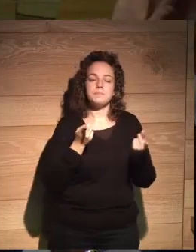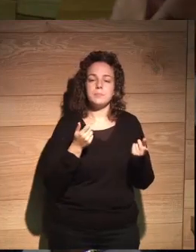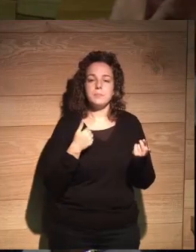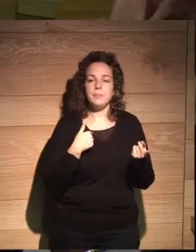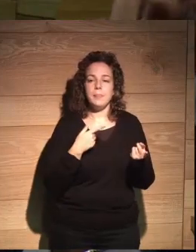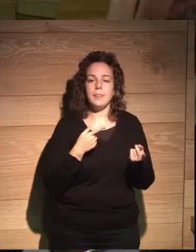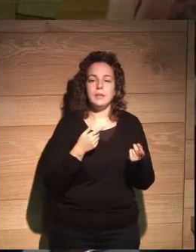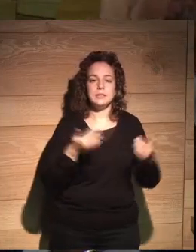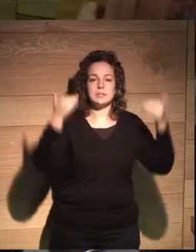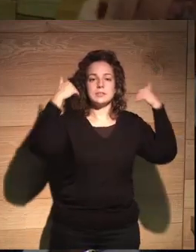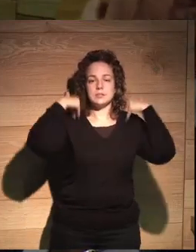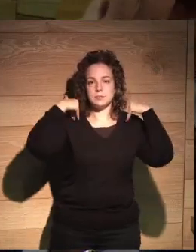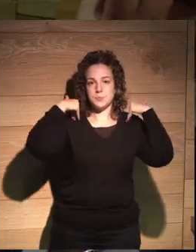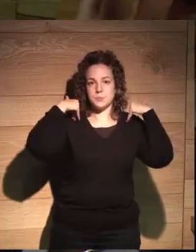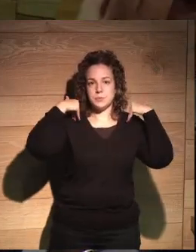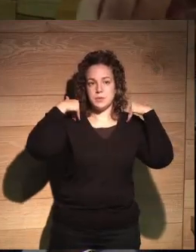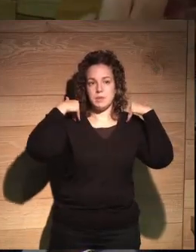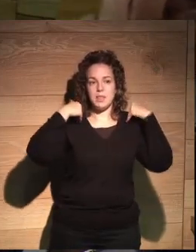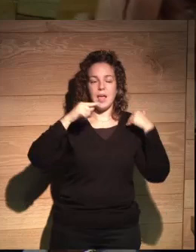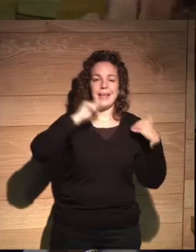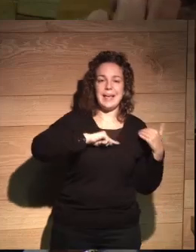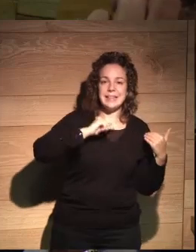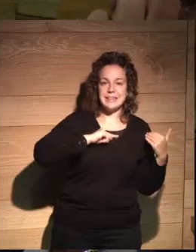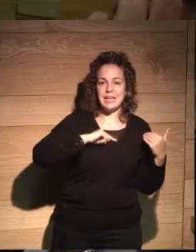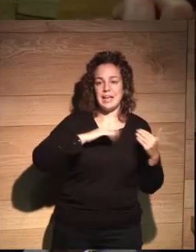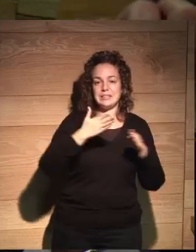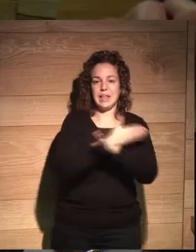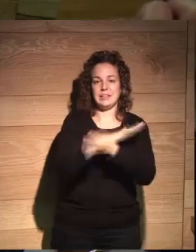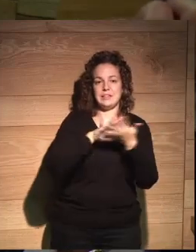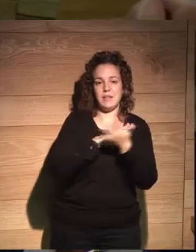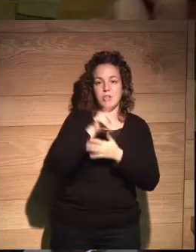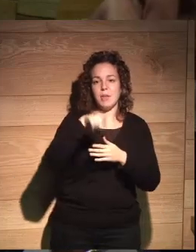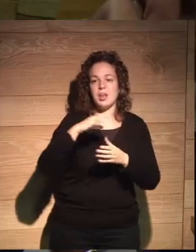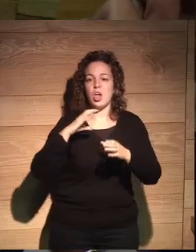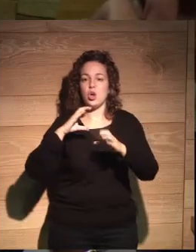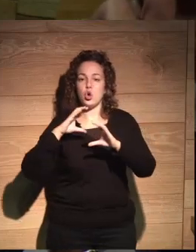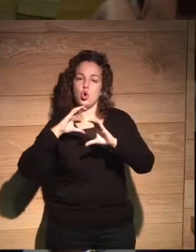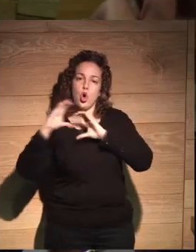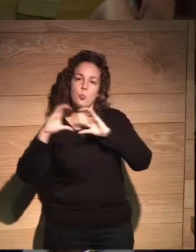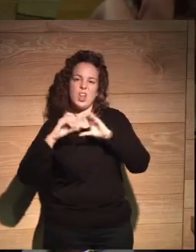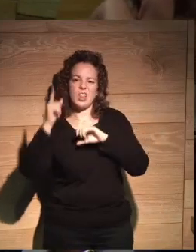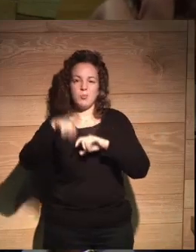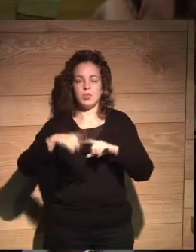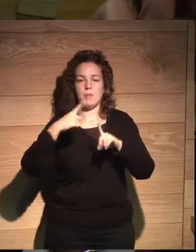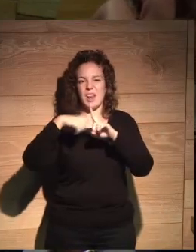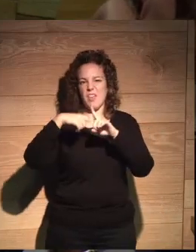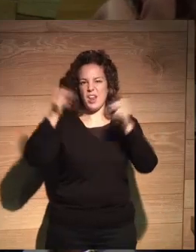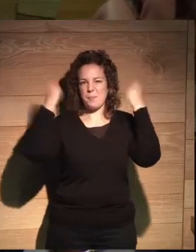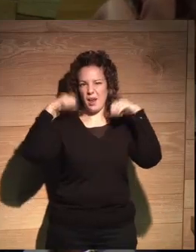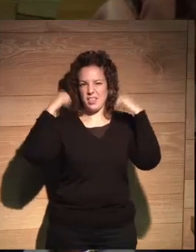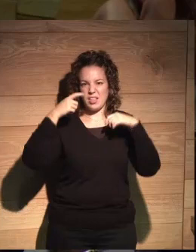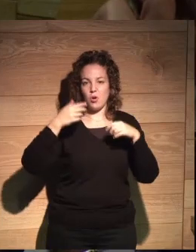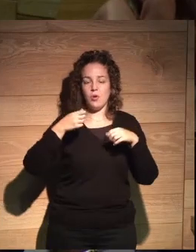creéis que son las responsabilidades, no solo éticas como la que hemos estado hablando, sino a nivel comunicativo, a nivel práctico, que debería tener un